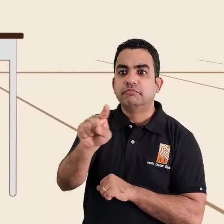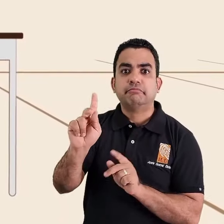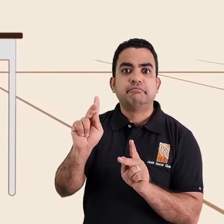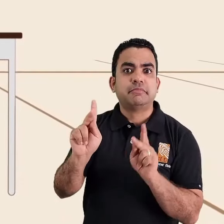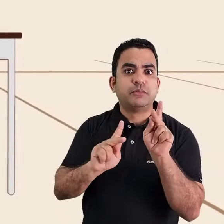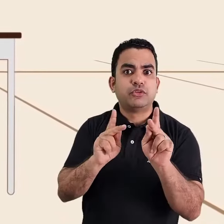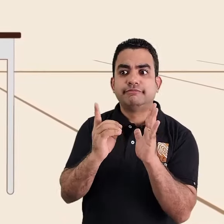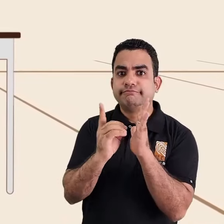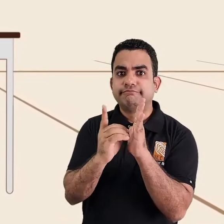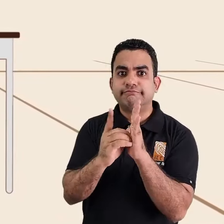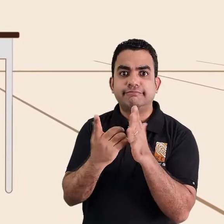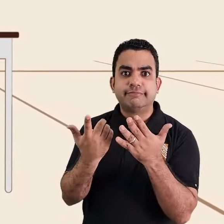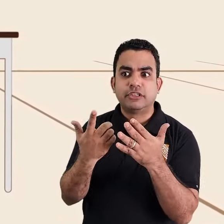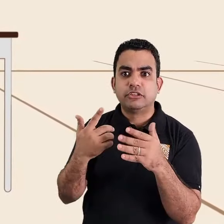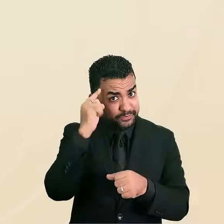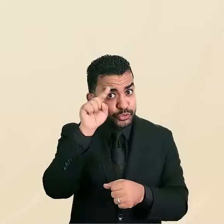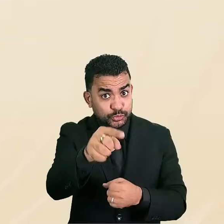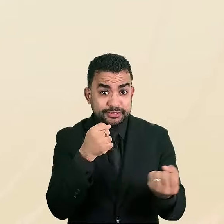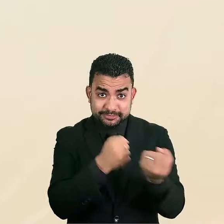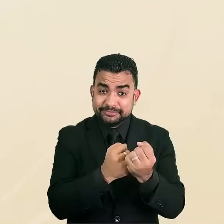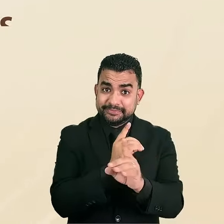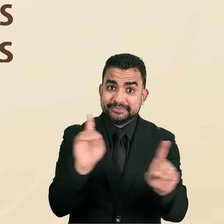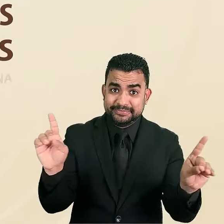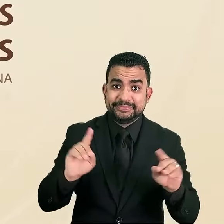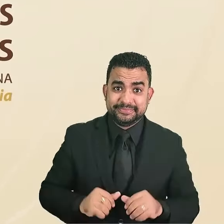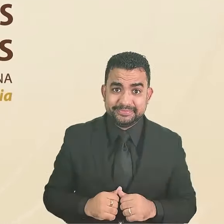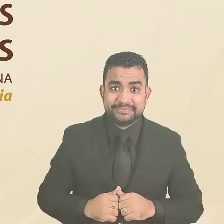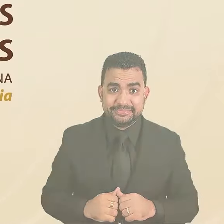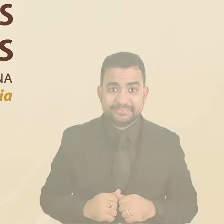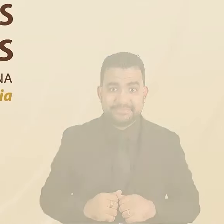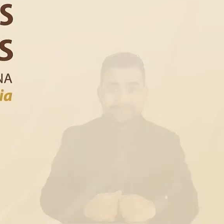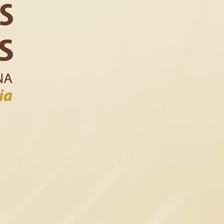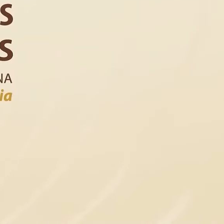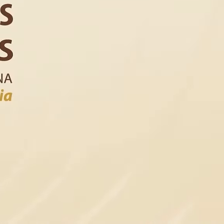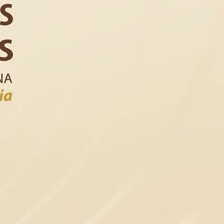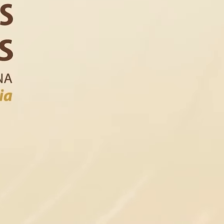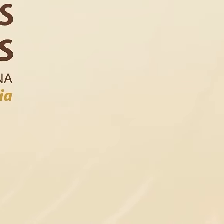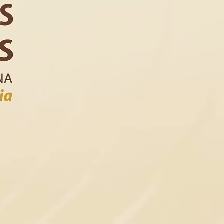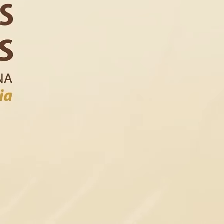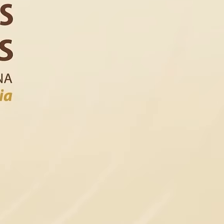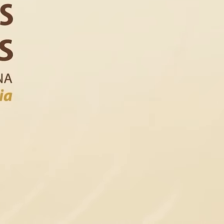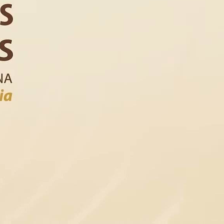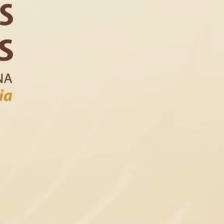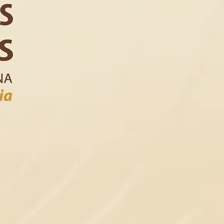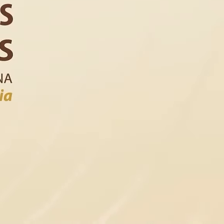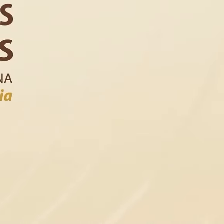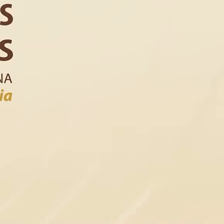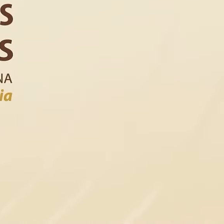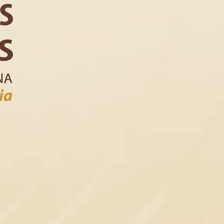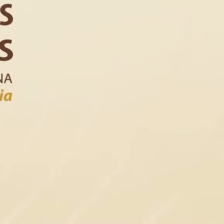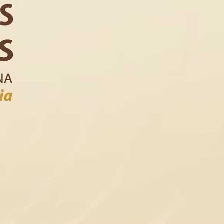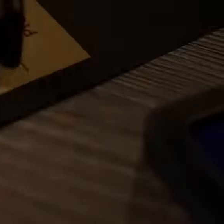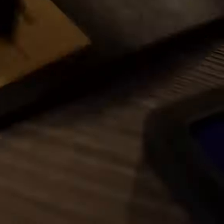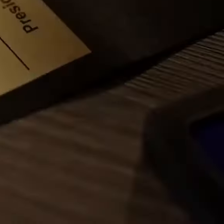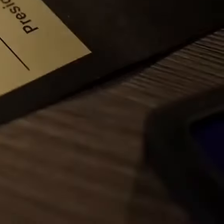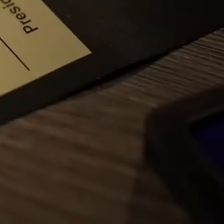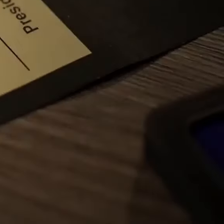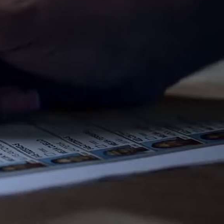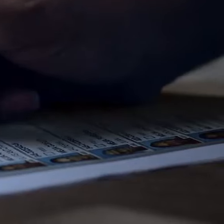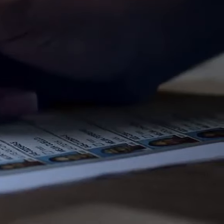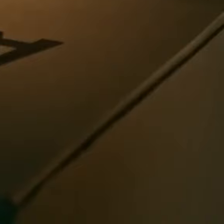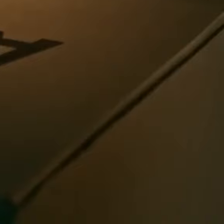En las elecciones ordinarias generales se instalarán desde este viernes 17.310 colegios